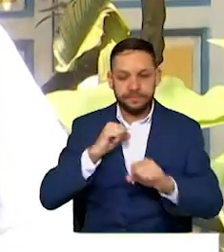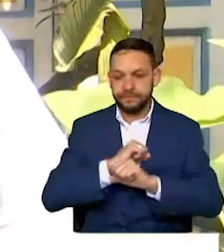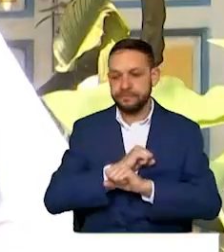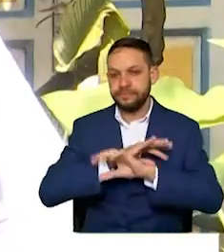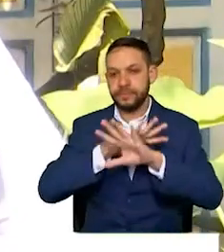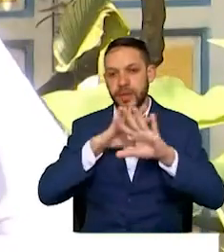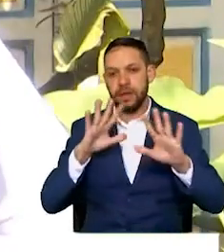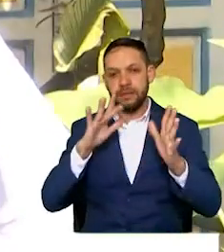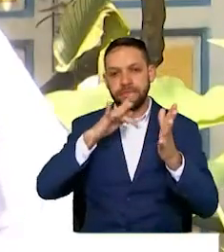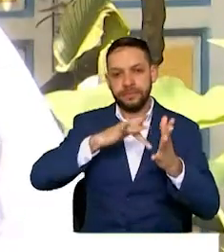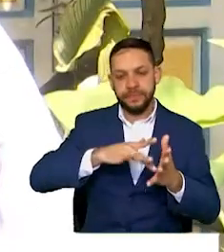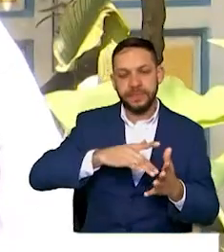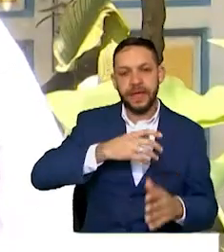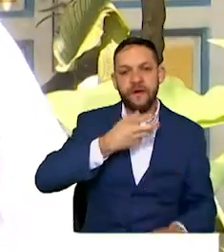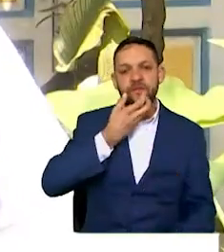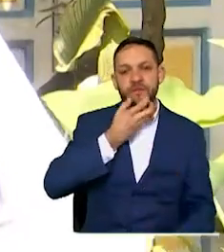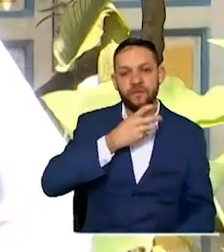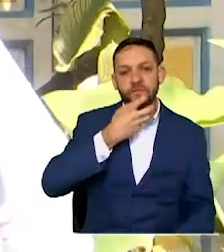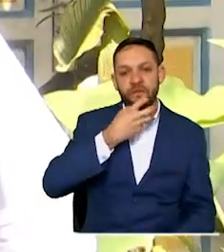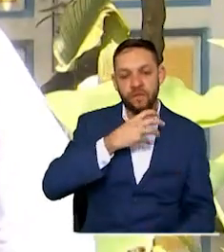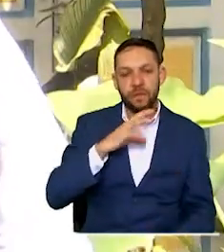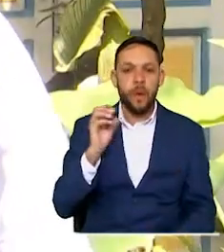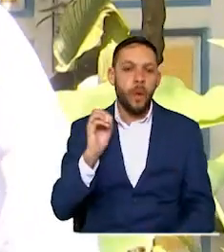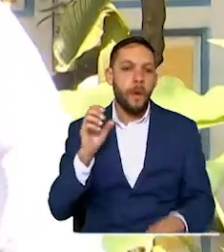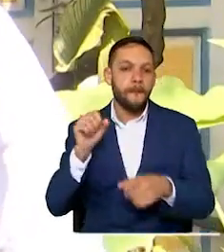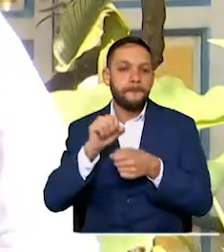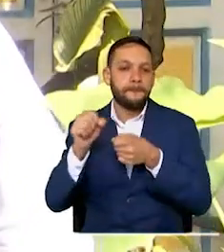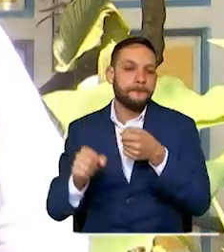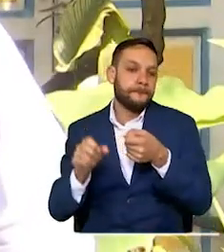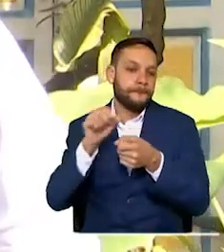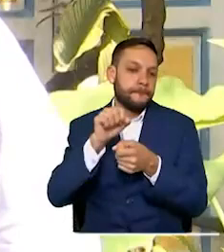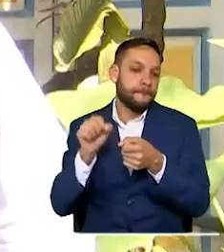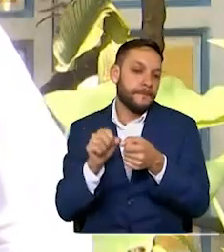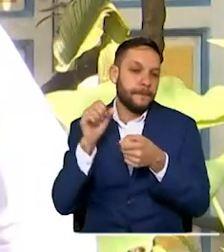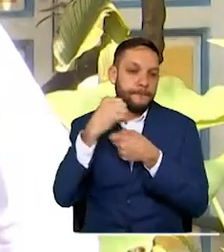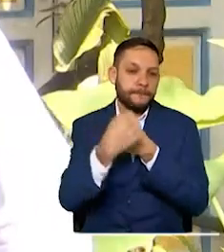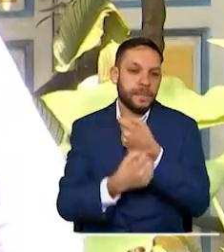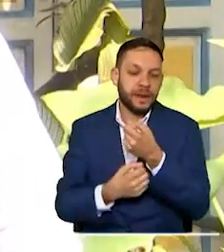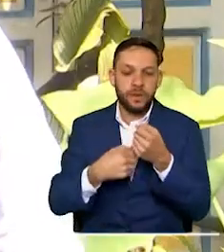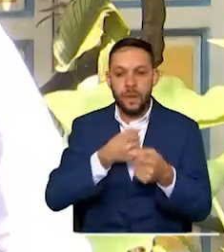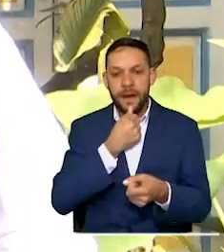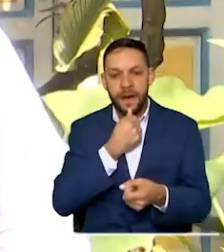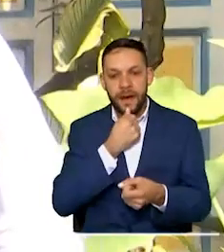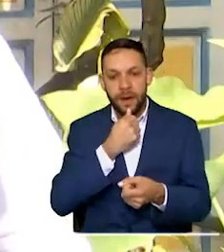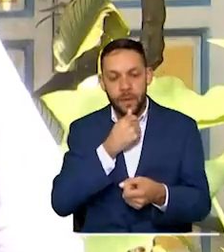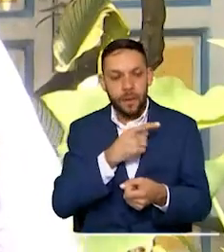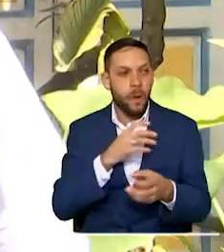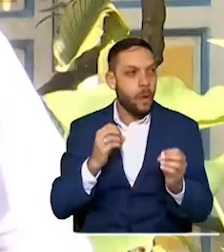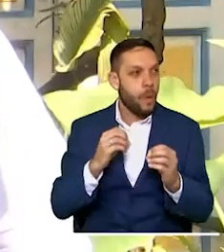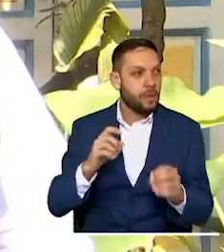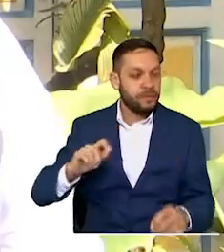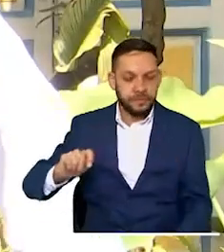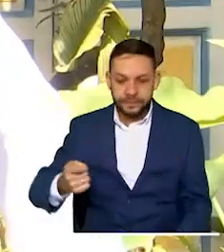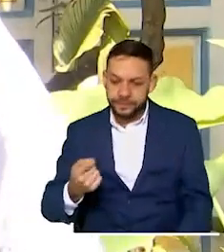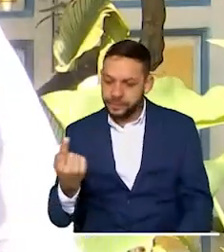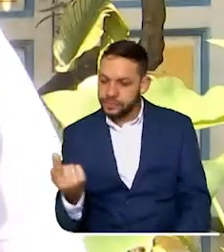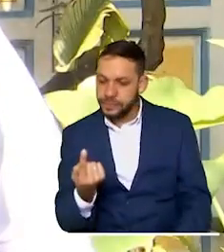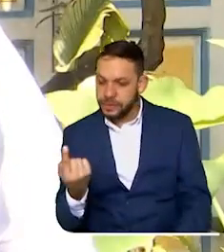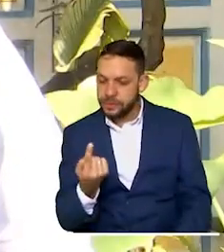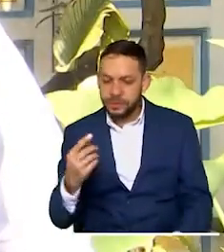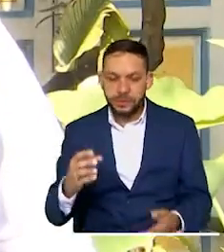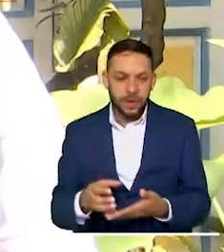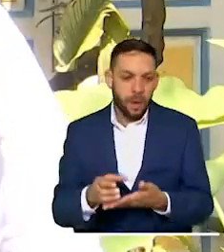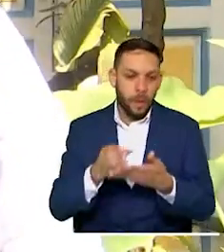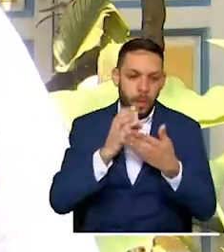comerse una fruta con agua, un banano con agua. O creen que es sano levantarse y tomarse un batido de múltiples frutas en